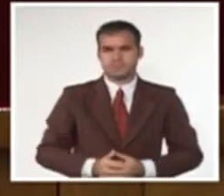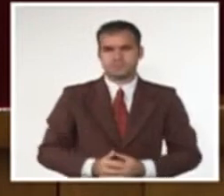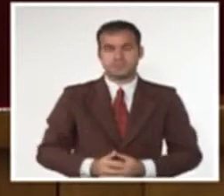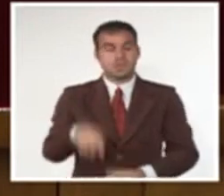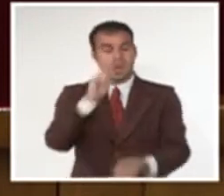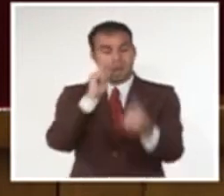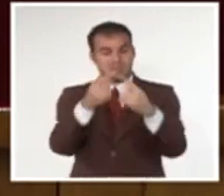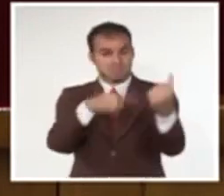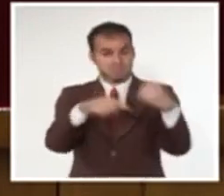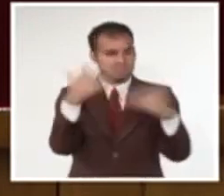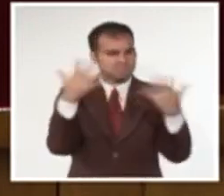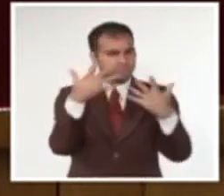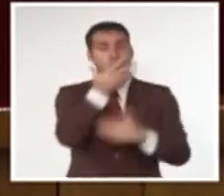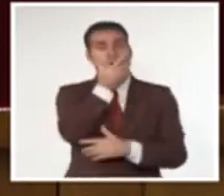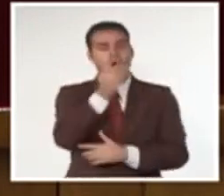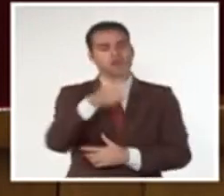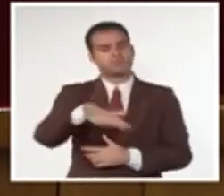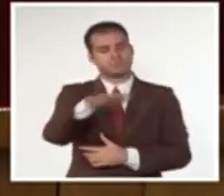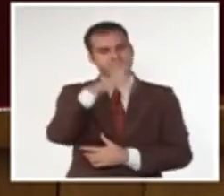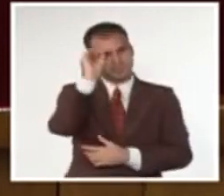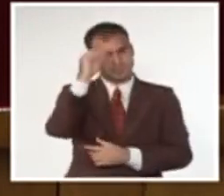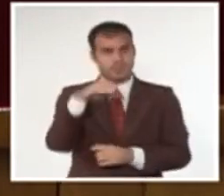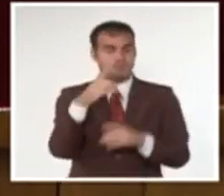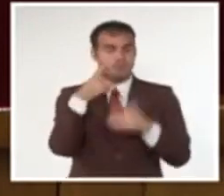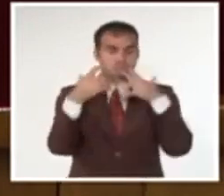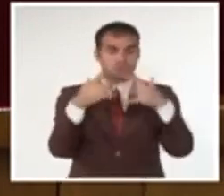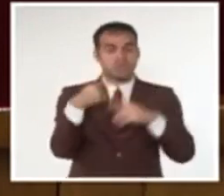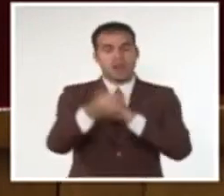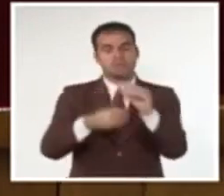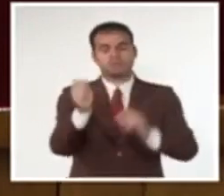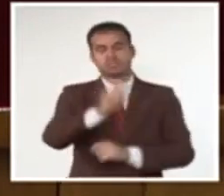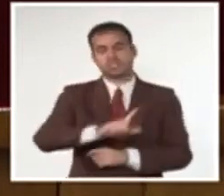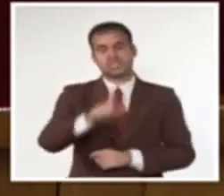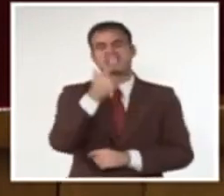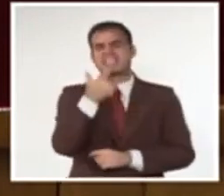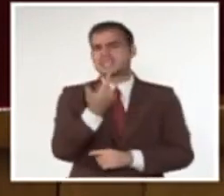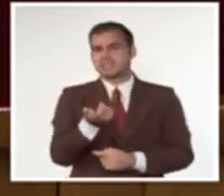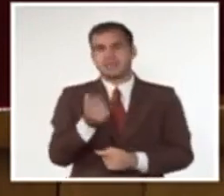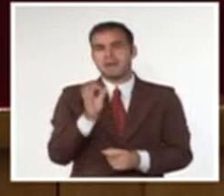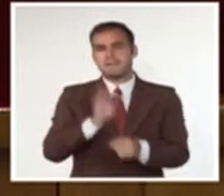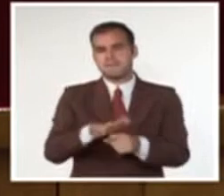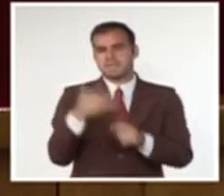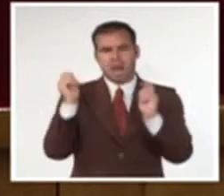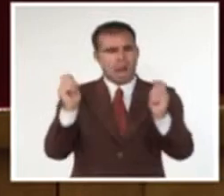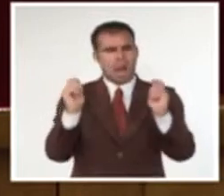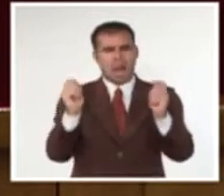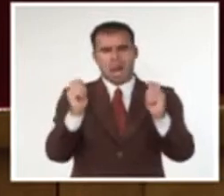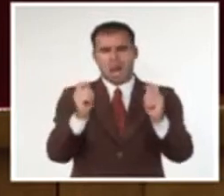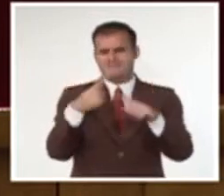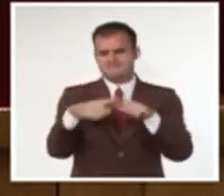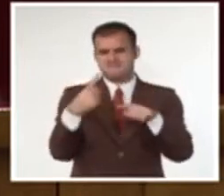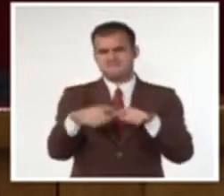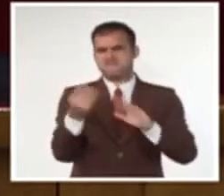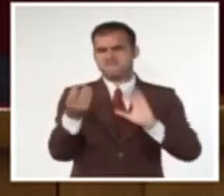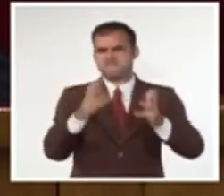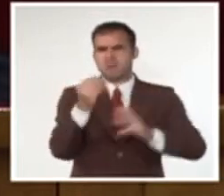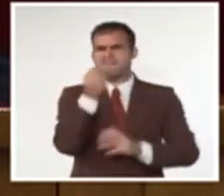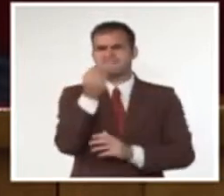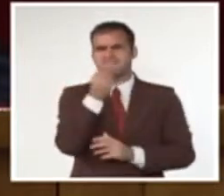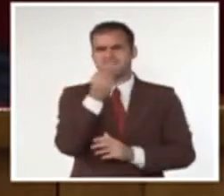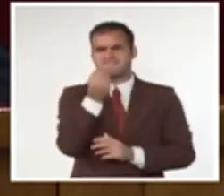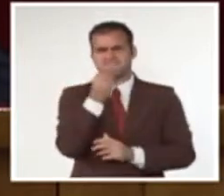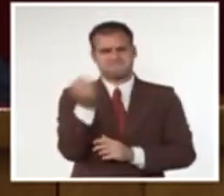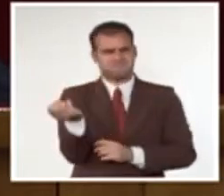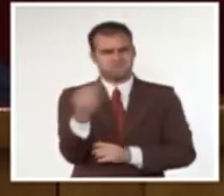los jóvenes como protagonistas del cambio social, el despliegue de campañas de manipulación, desinformación y fake